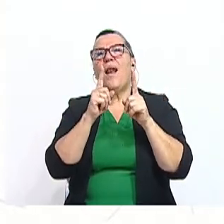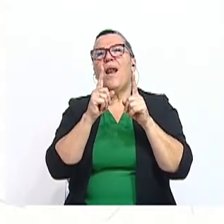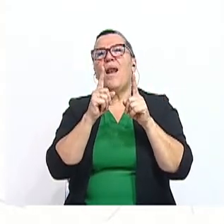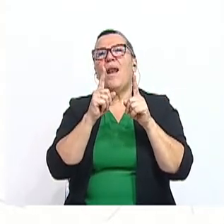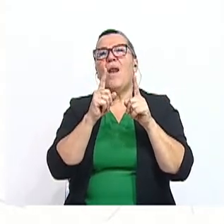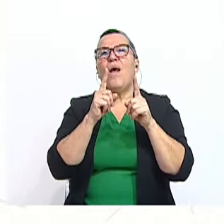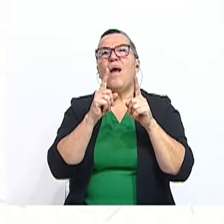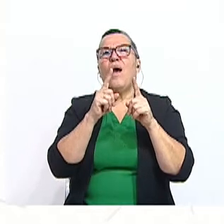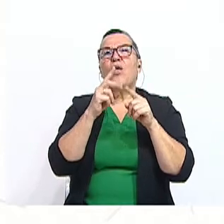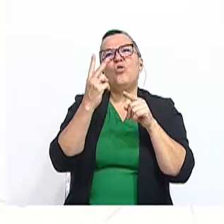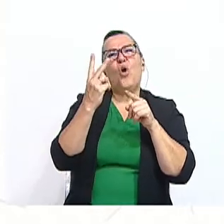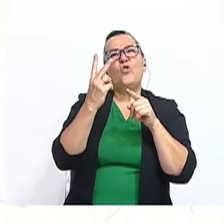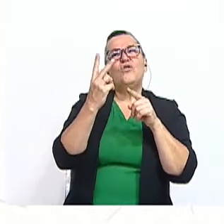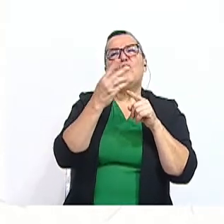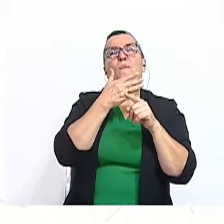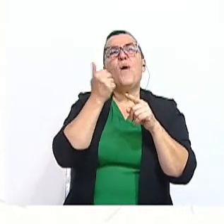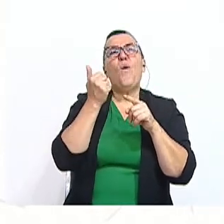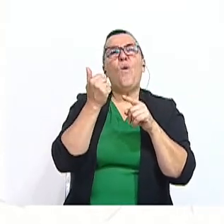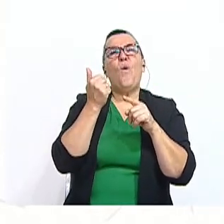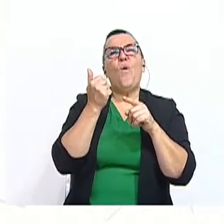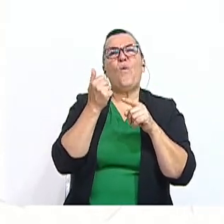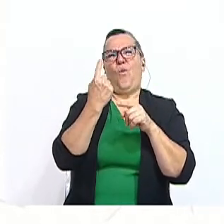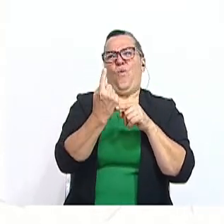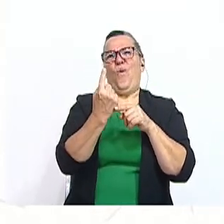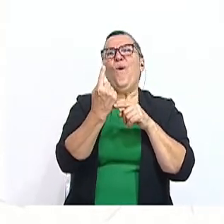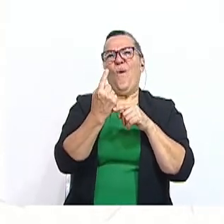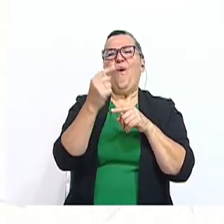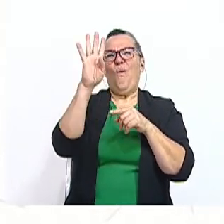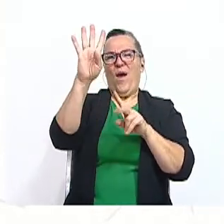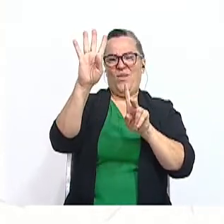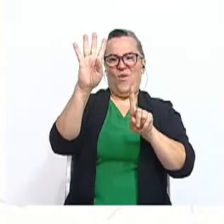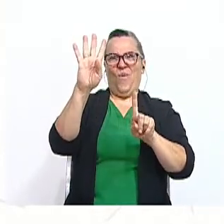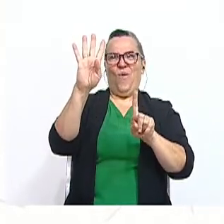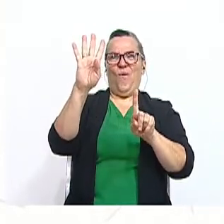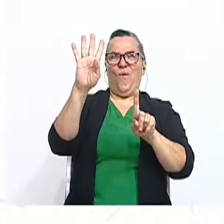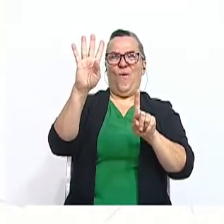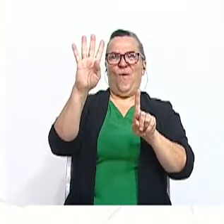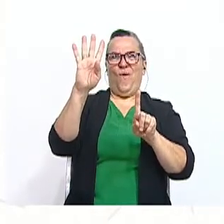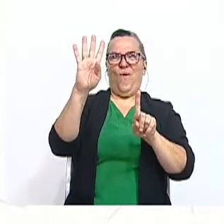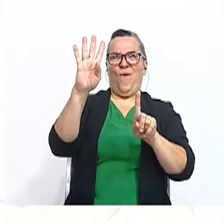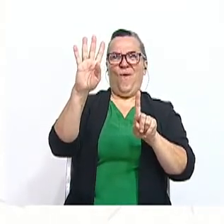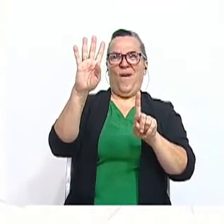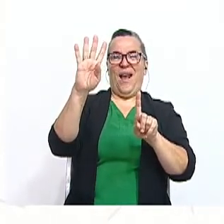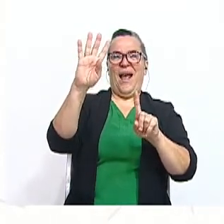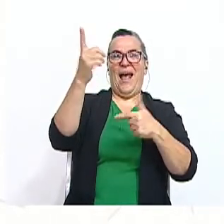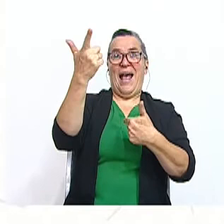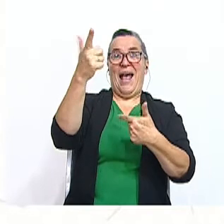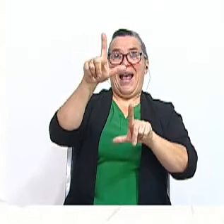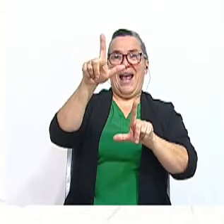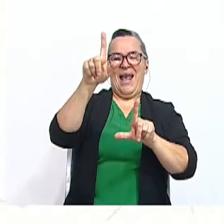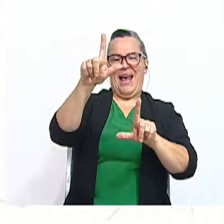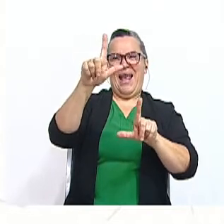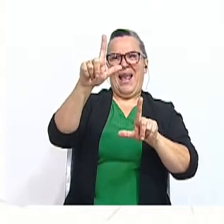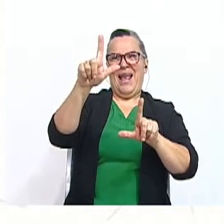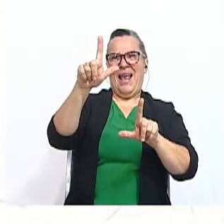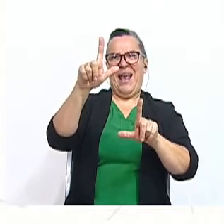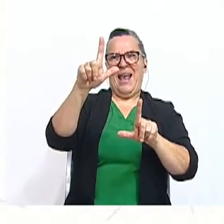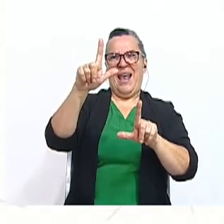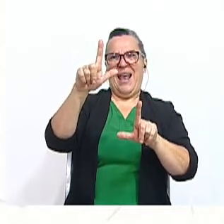ángulo 2 tomamos de base? No. Tomemos la medida del ángulo 1 para ir entretenidos, ¿de acuerdo? Entonces,